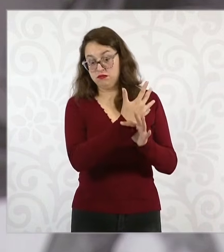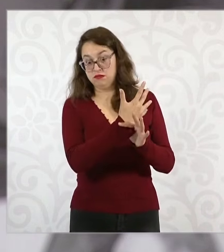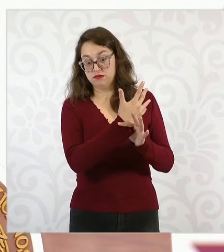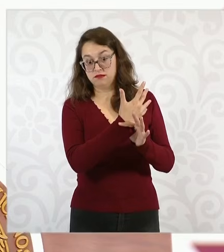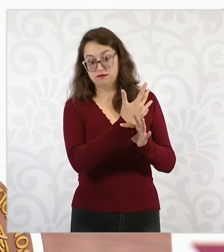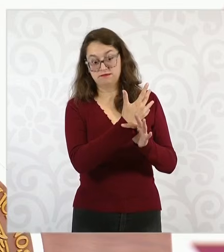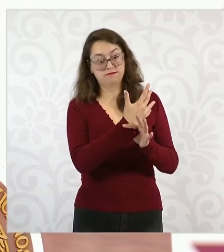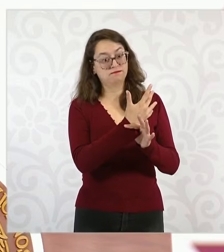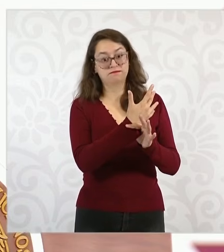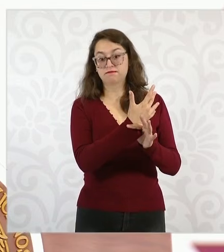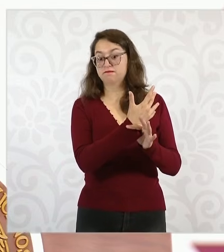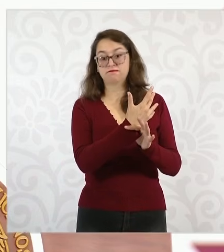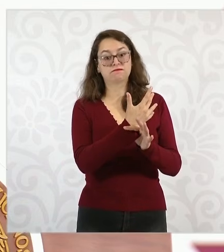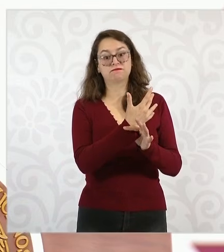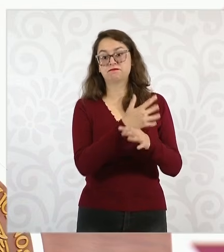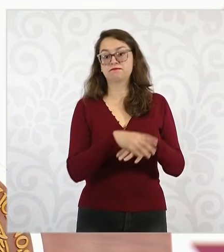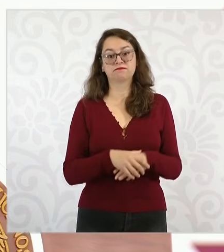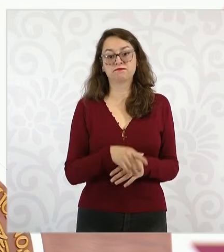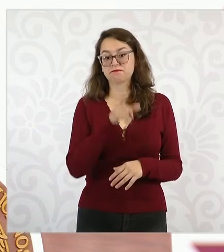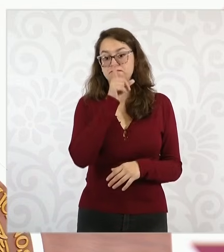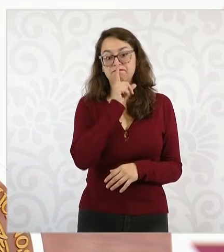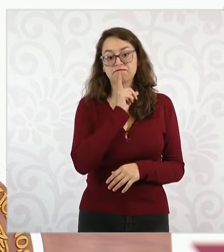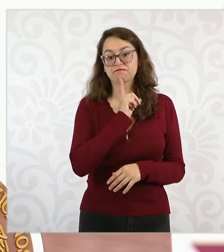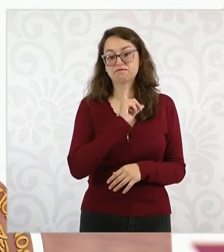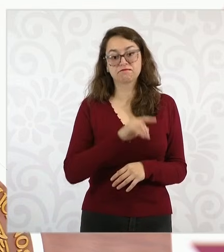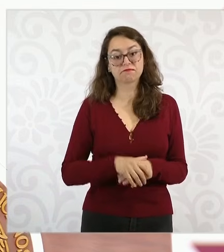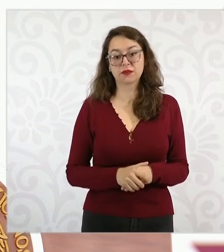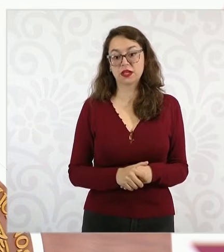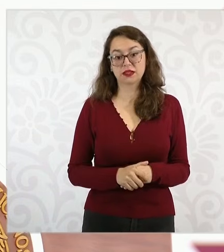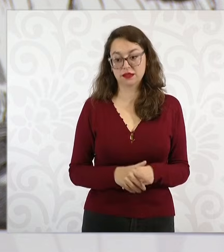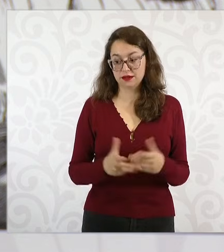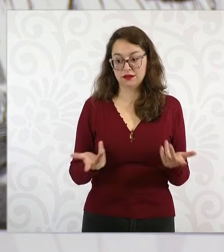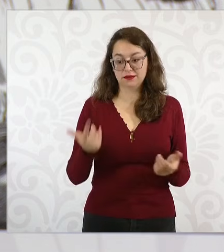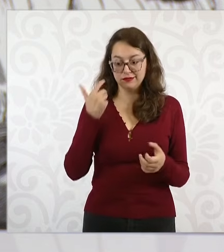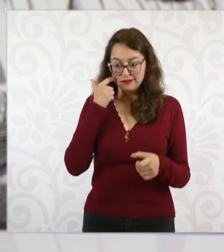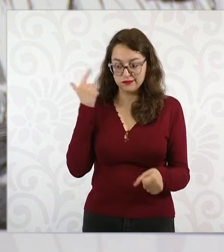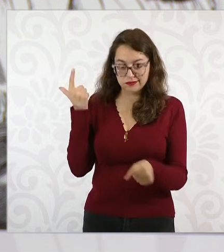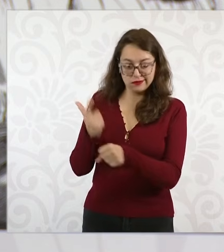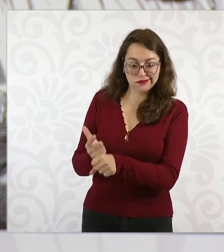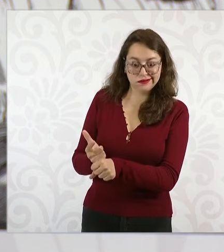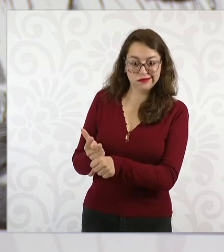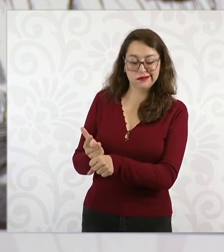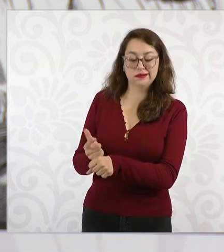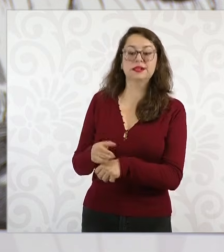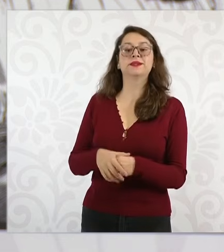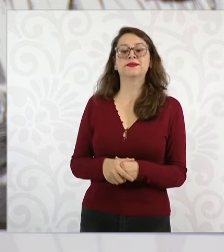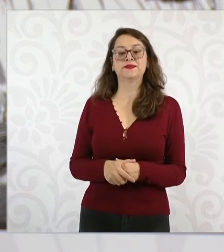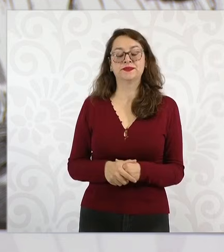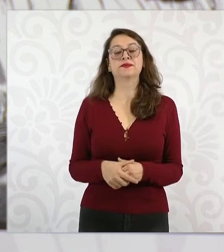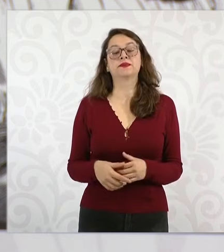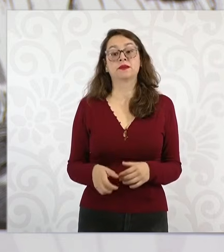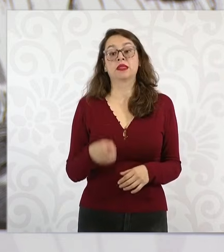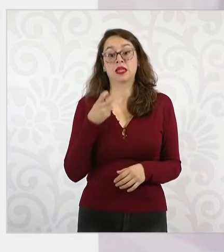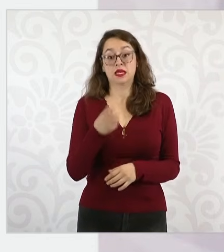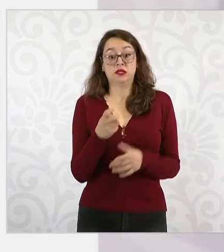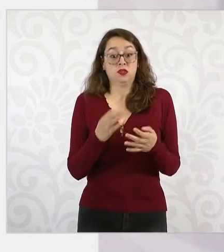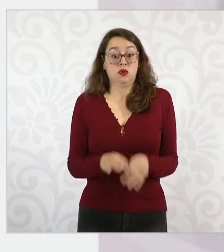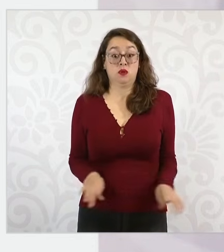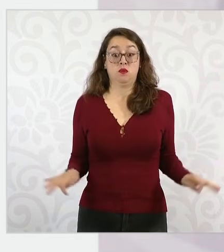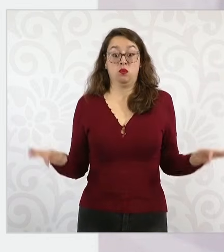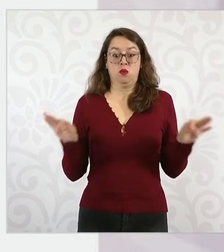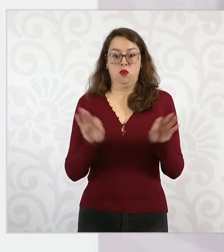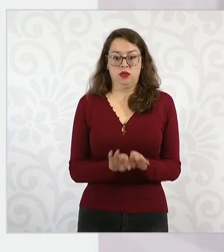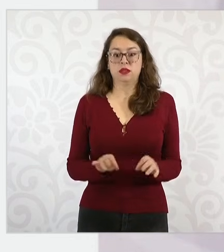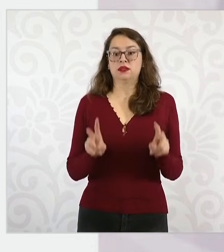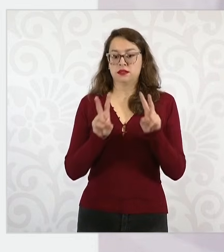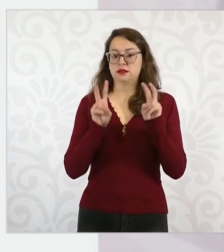que no tiene nada que ver con lo que en realidad presuntamente ocurrió. Entonces es muy importante